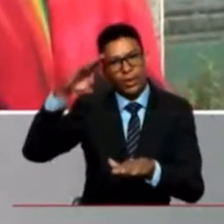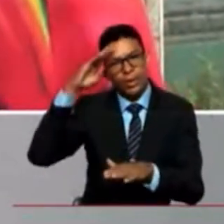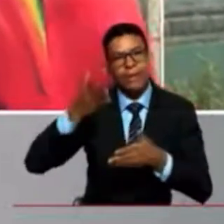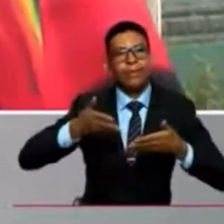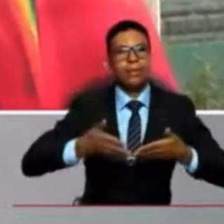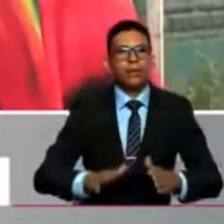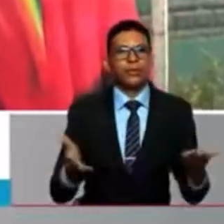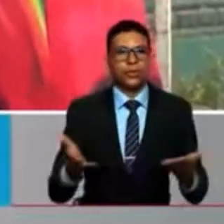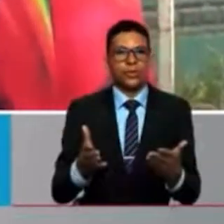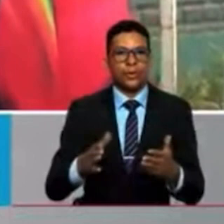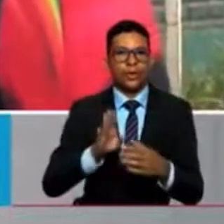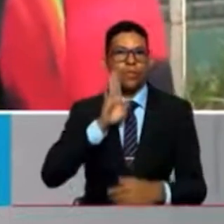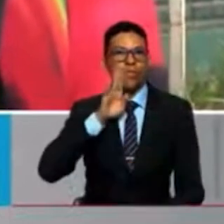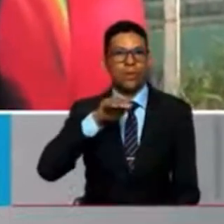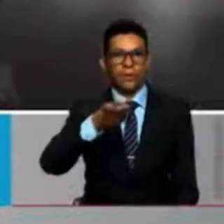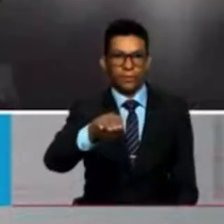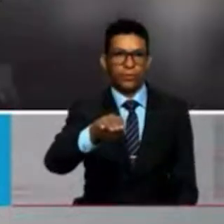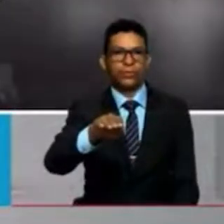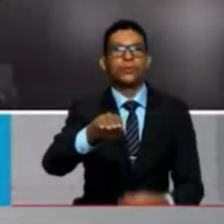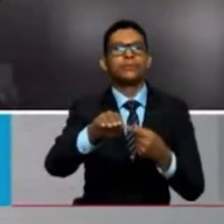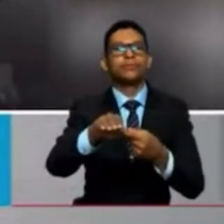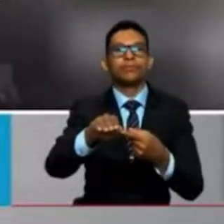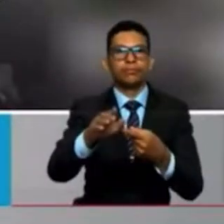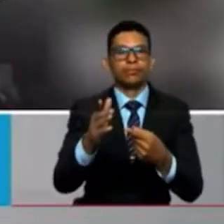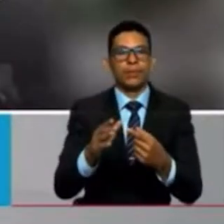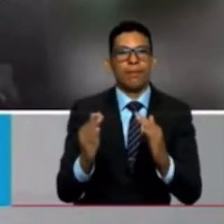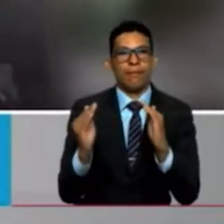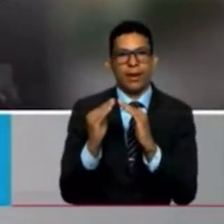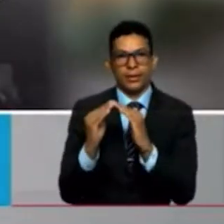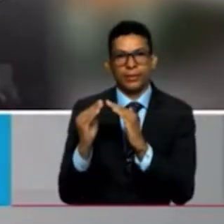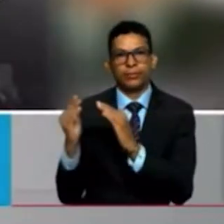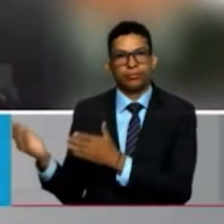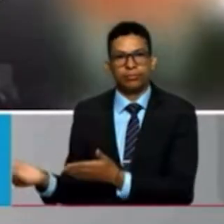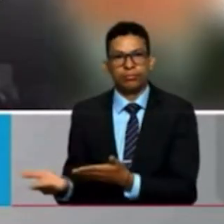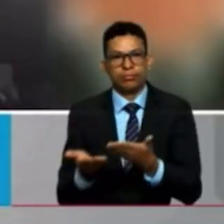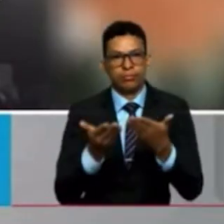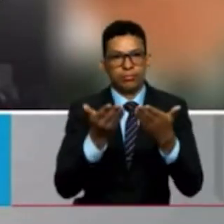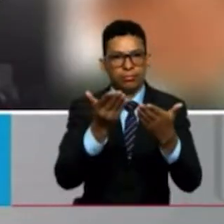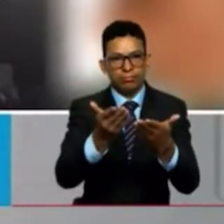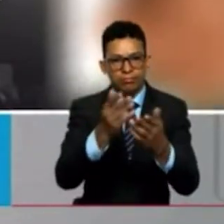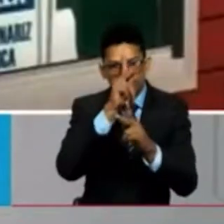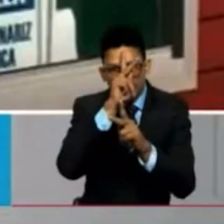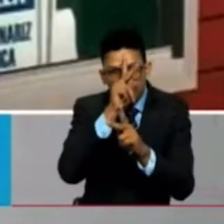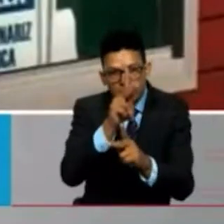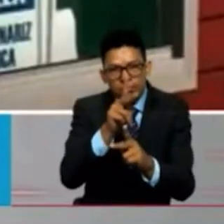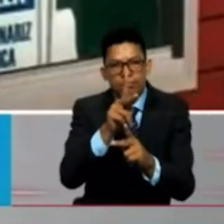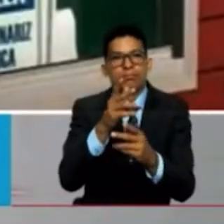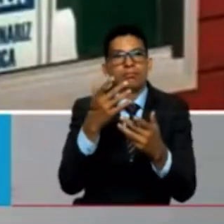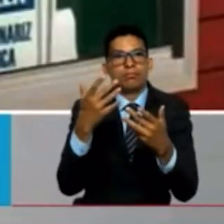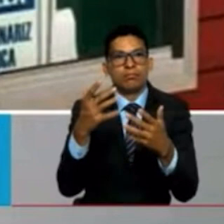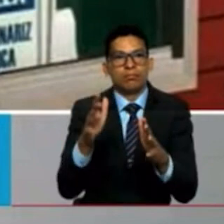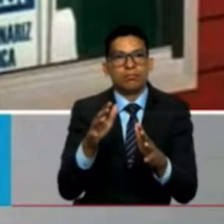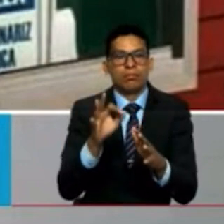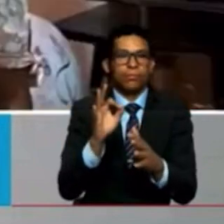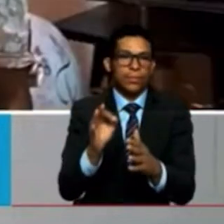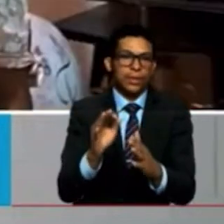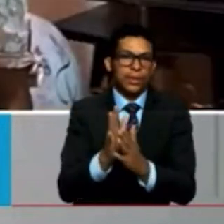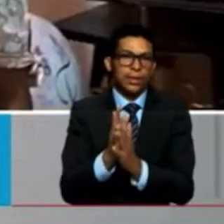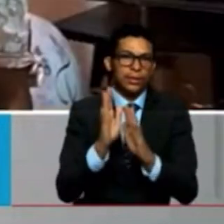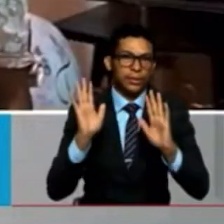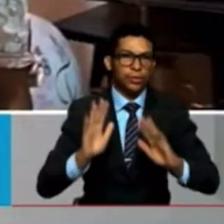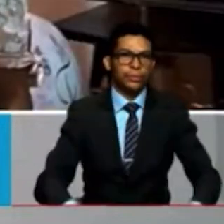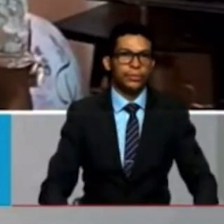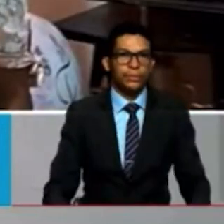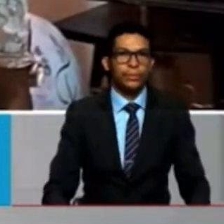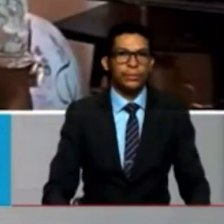de Buenaventura. A su vivienda ubicada en el barrio Olímpico fue trasladado su cuerpo para rendirle una serie de homenajes y darle el último